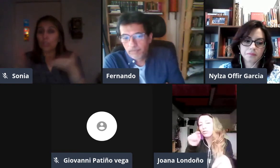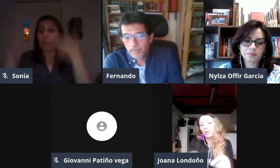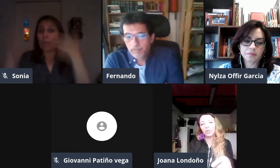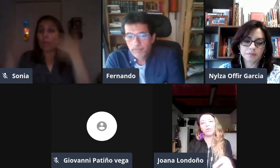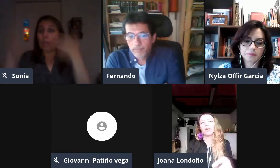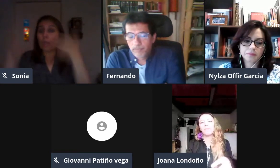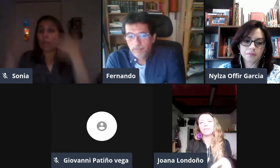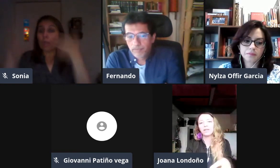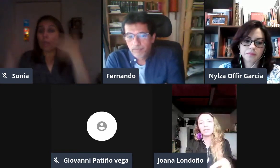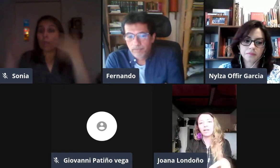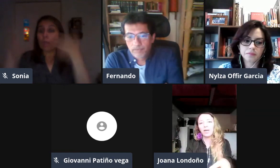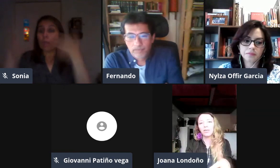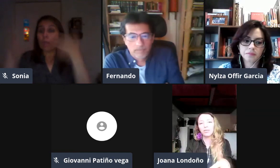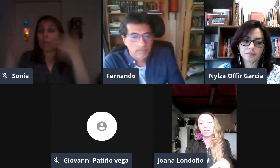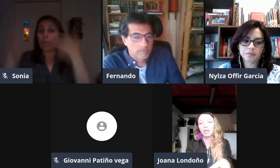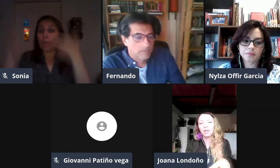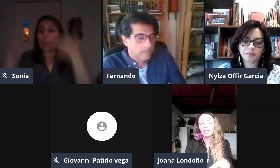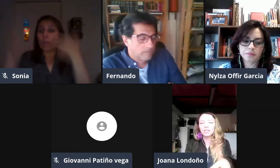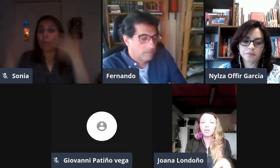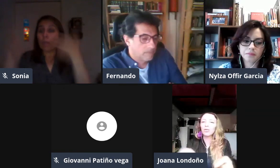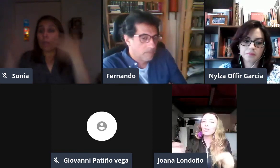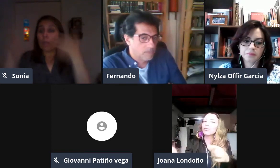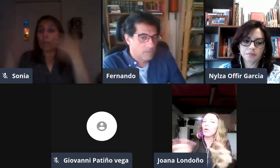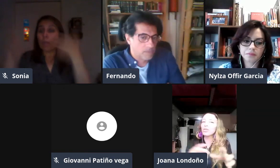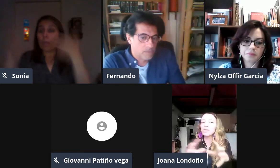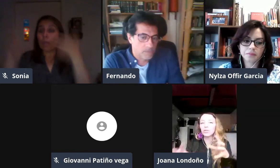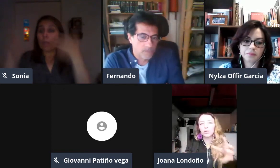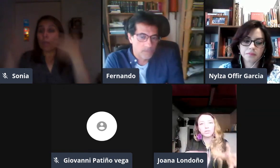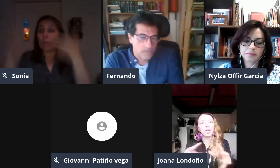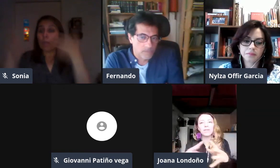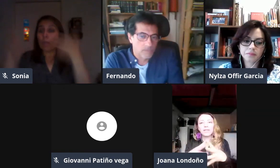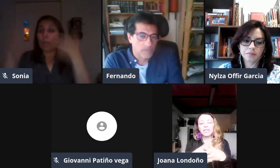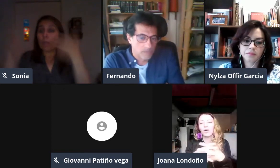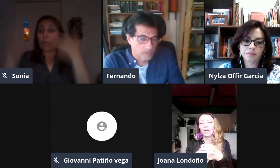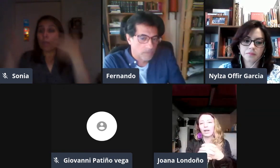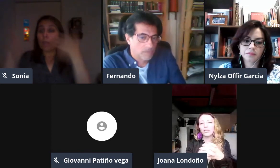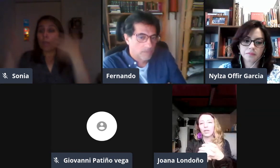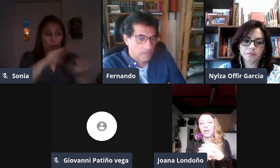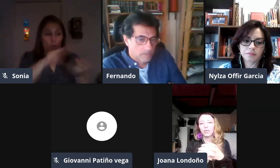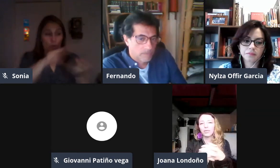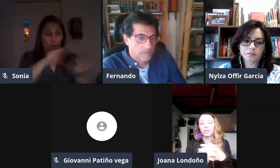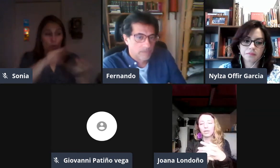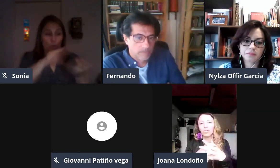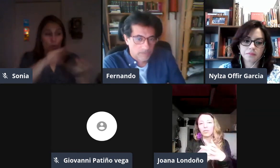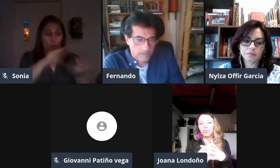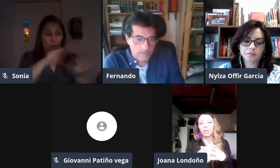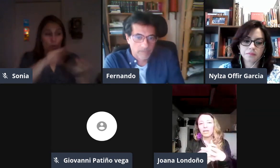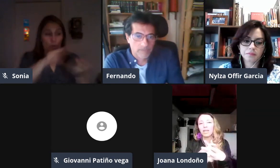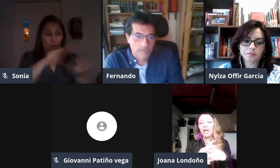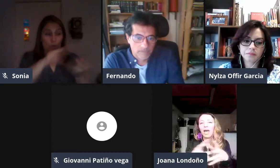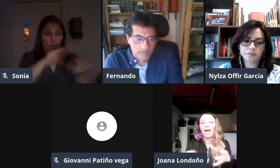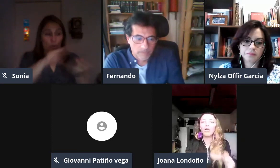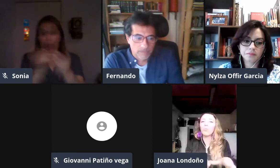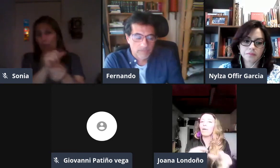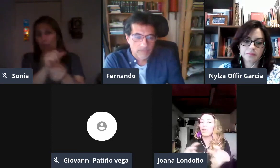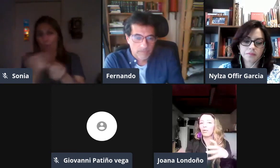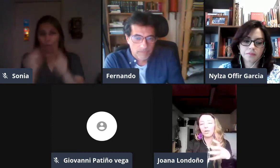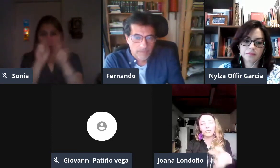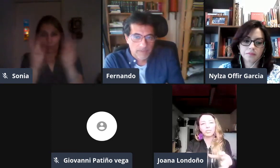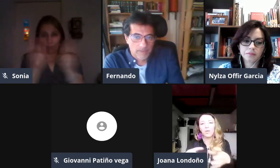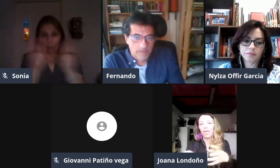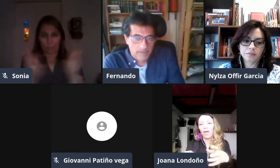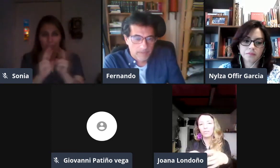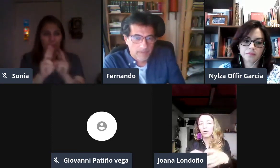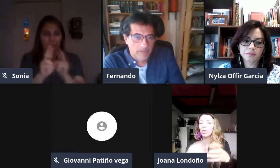realidad no sólo con lo que pasa en este libro sí sino con todos esos otros temas que se van relacionando entonces creo que justamente hay lo pedagógico